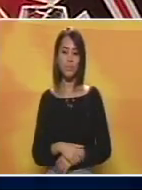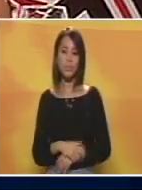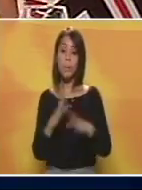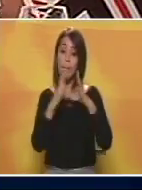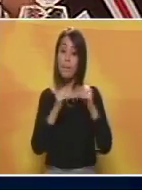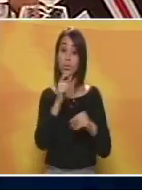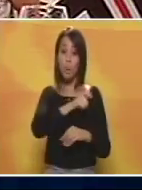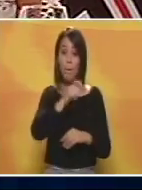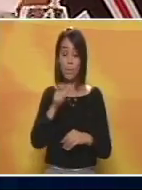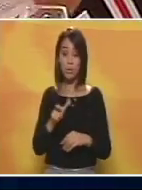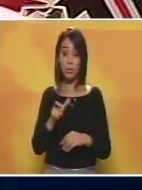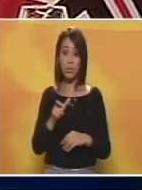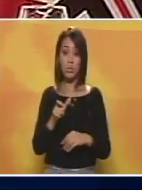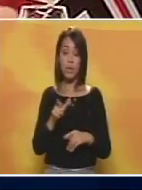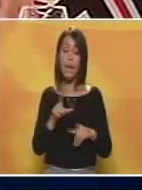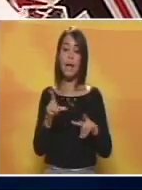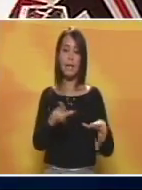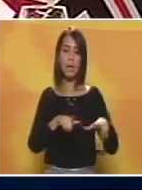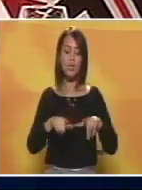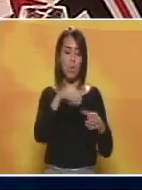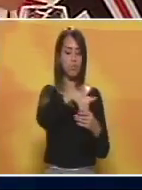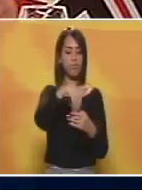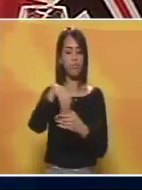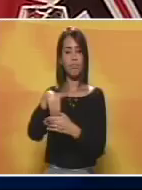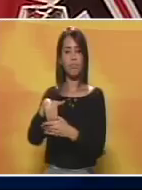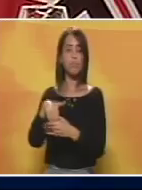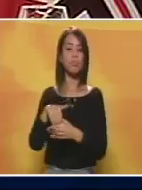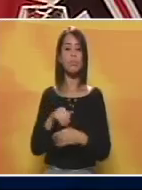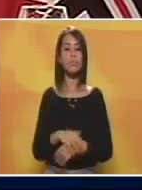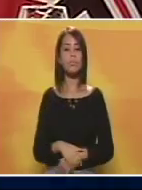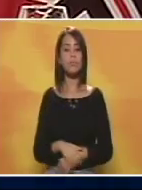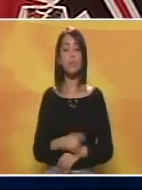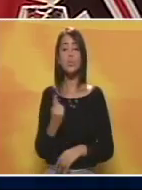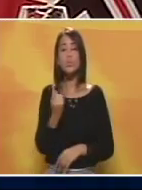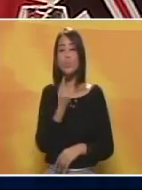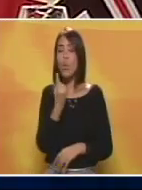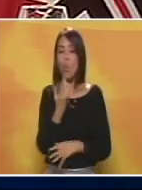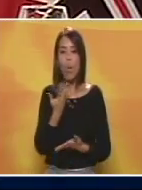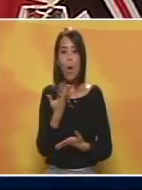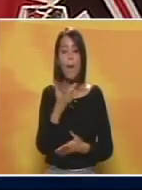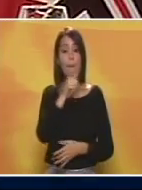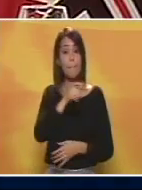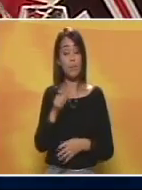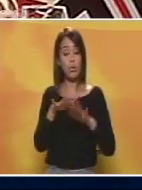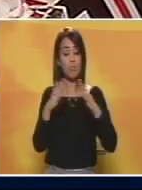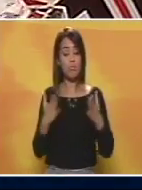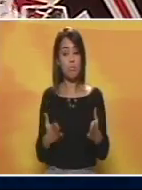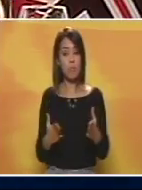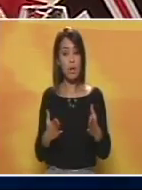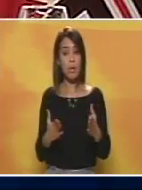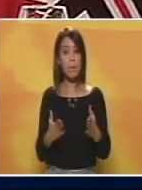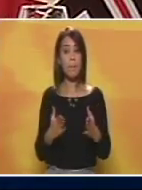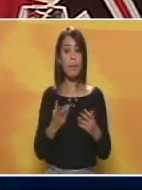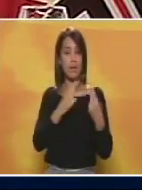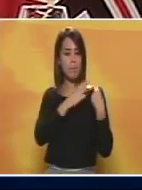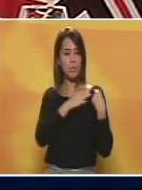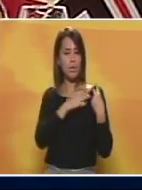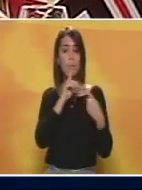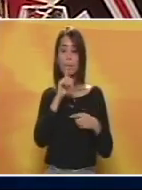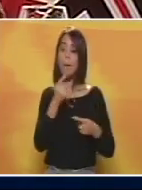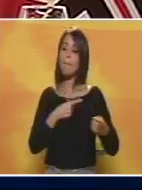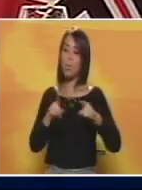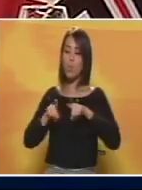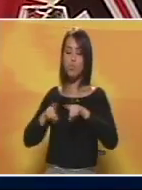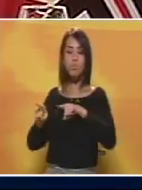todas las personas en el centro de votación, no solamente los miembros de mesa, sino los coordinadores de